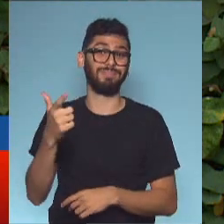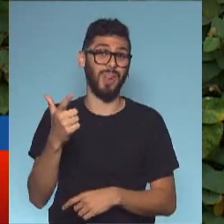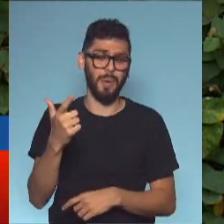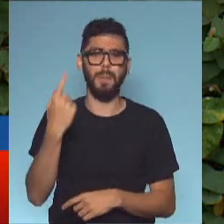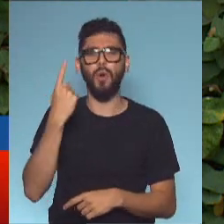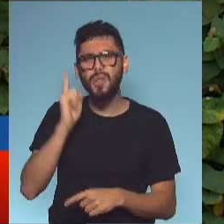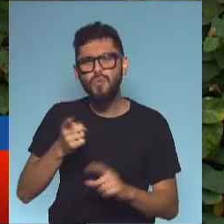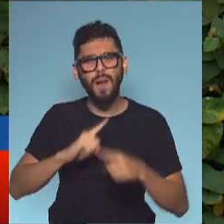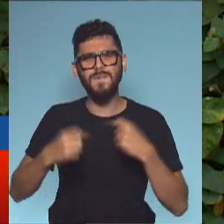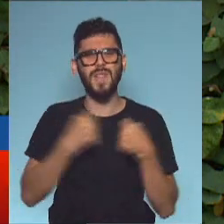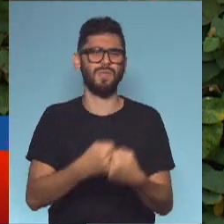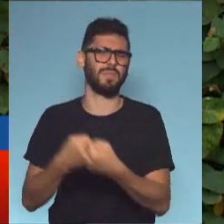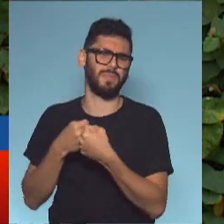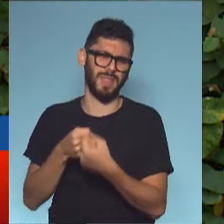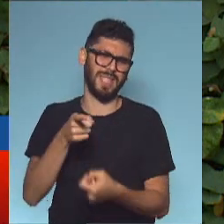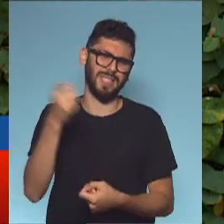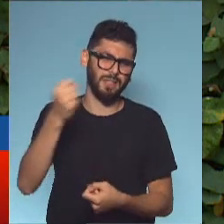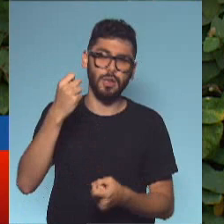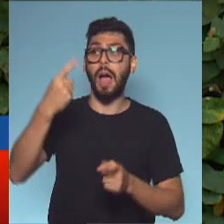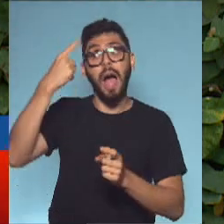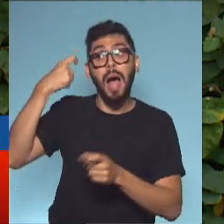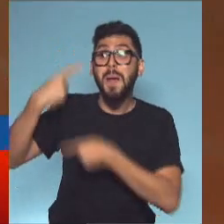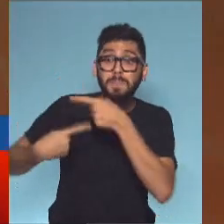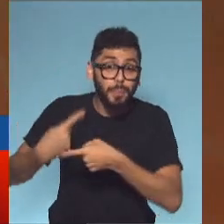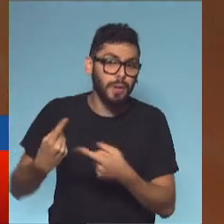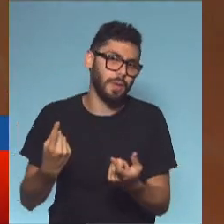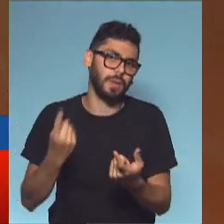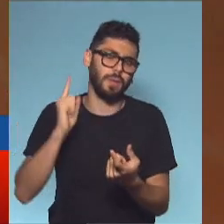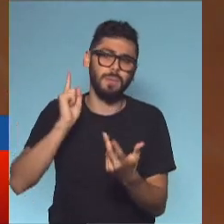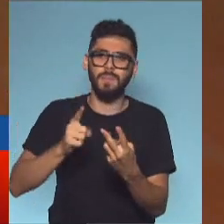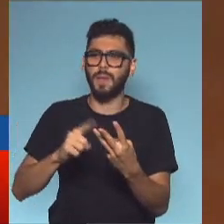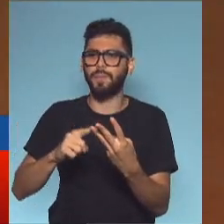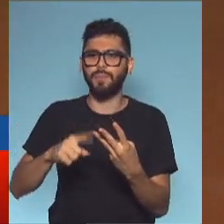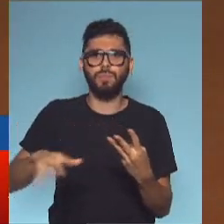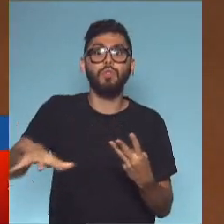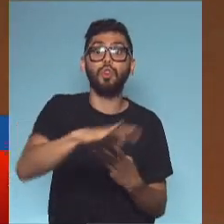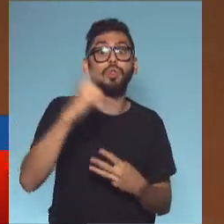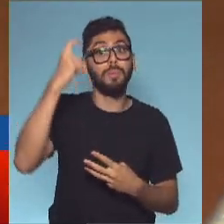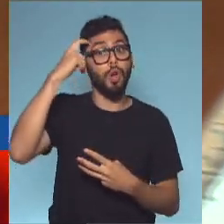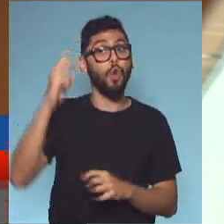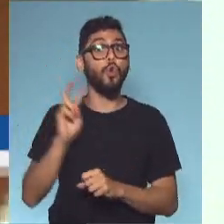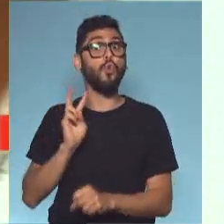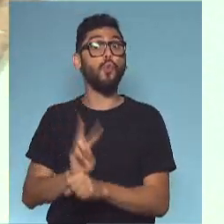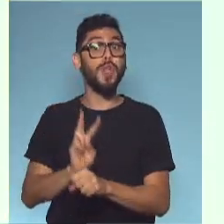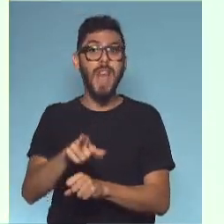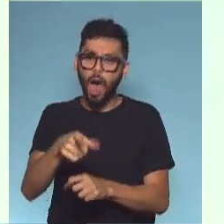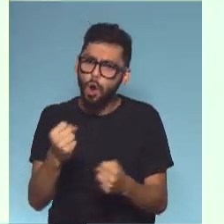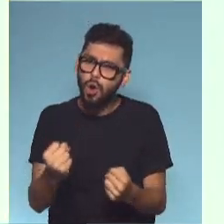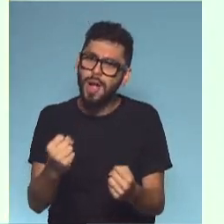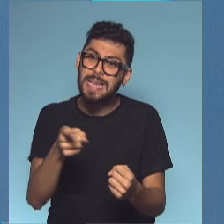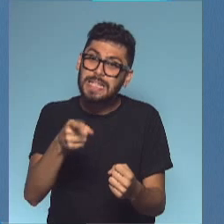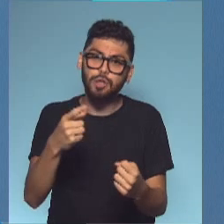consensos construidos, los aprendizajes que hemos transitado, la conciencia social del cuidado que tenemos que fortalecer.